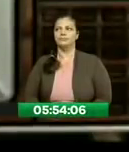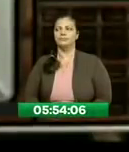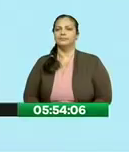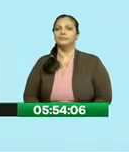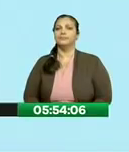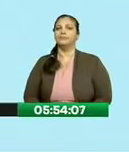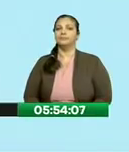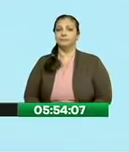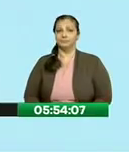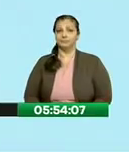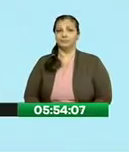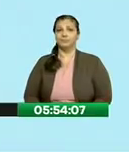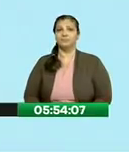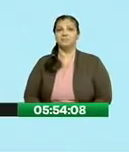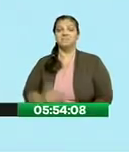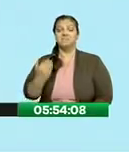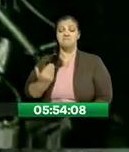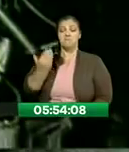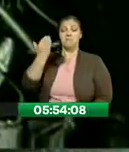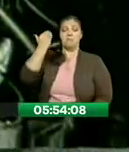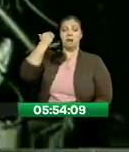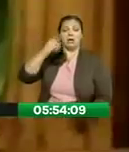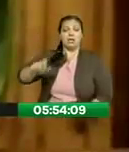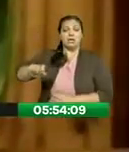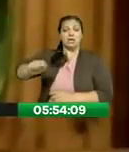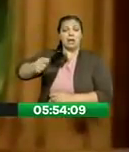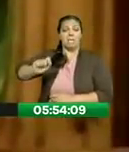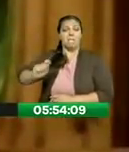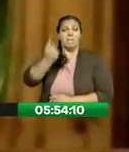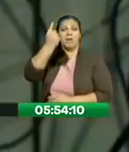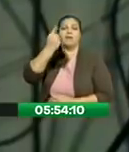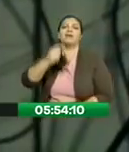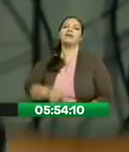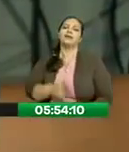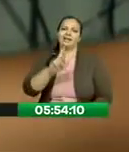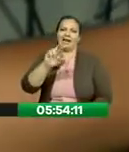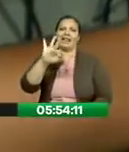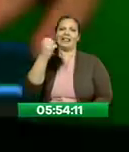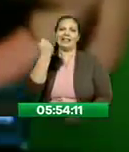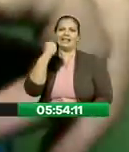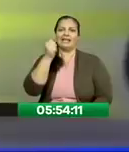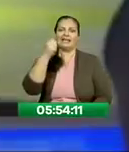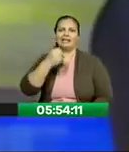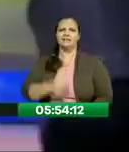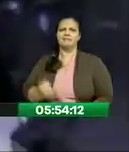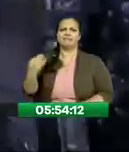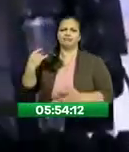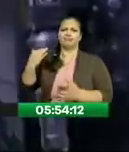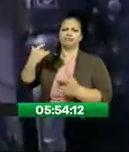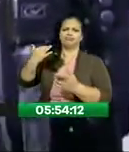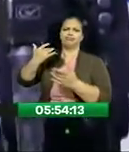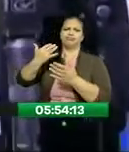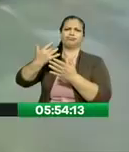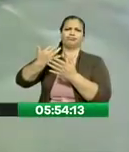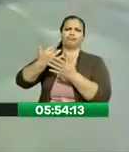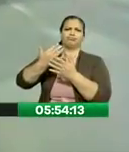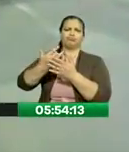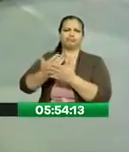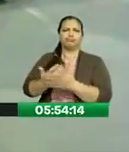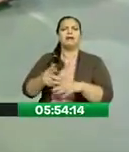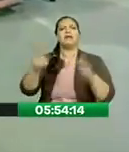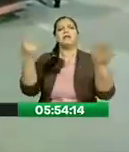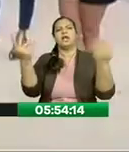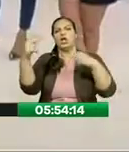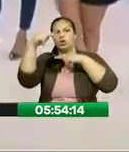No solo primeros en generar una señal televisiva en el país, sino en mantener los espacios informativos, deportivos